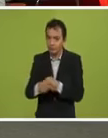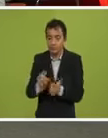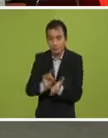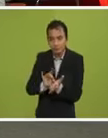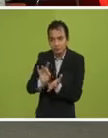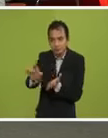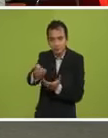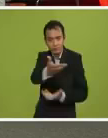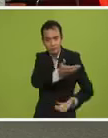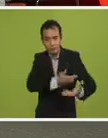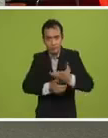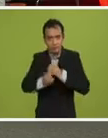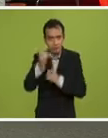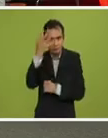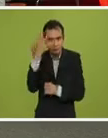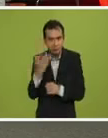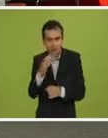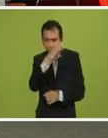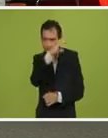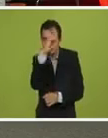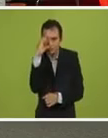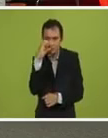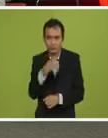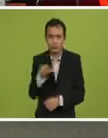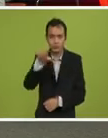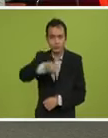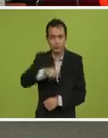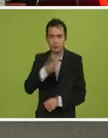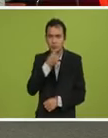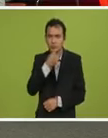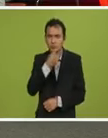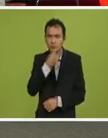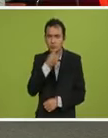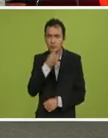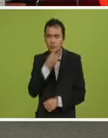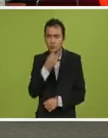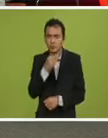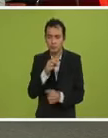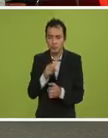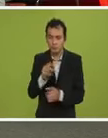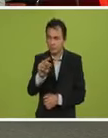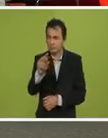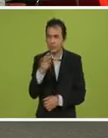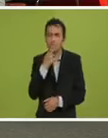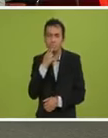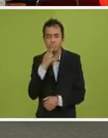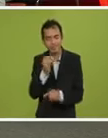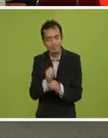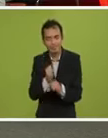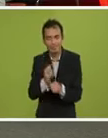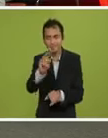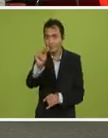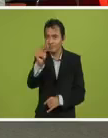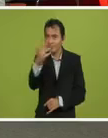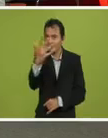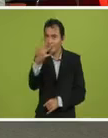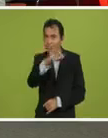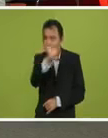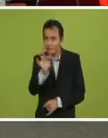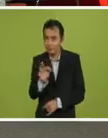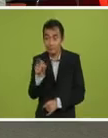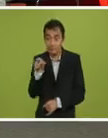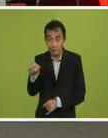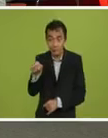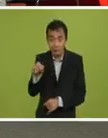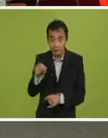el 85% de los usuarios de Internet son niños entre 12 y 17 años. Y ellos son comúnmente